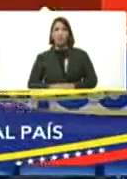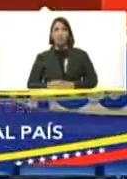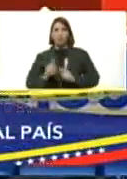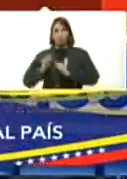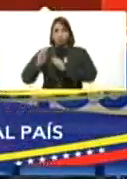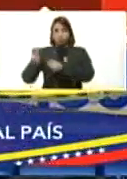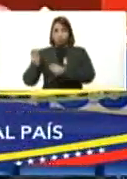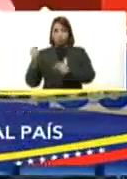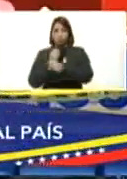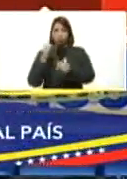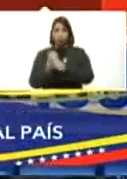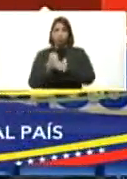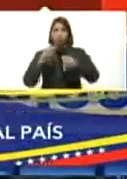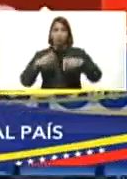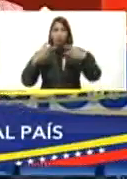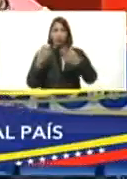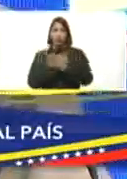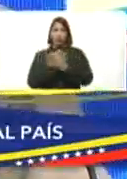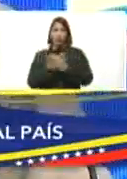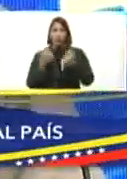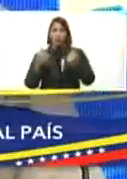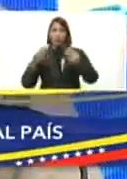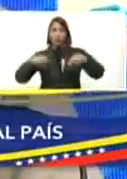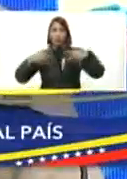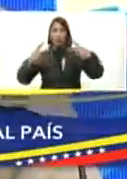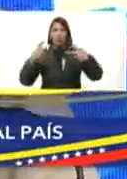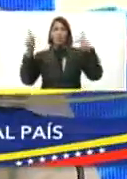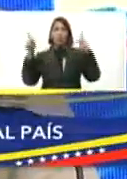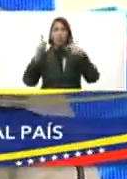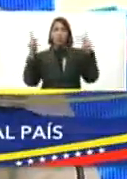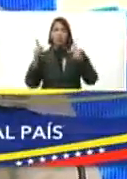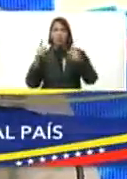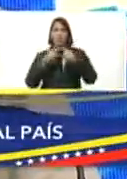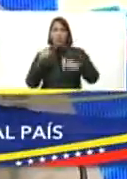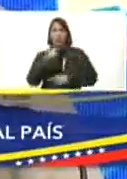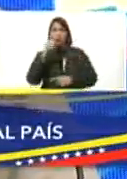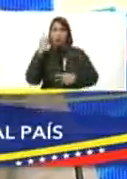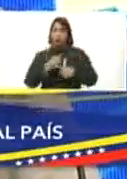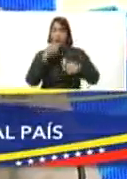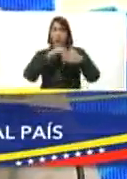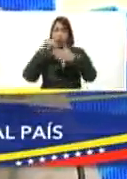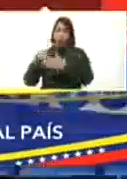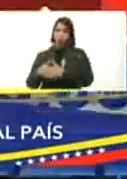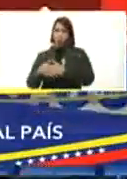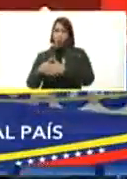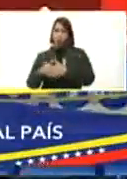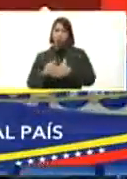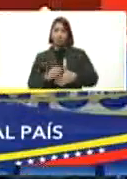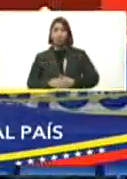de ese trabajo. La nueva economía para la nueva prosperidad. Y para eso hay que votar. Votar.